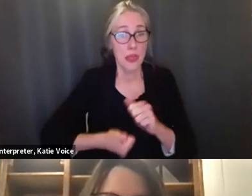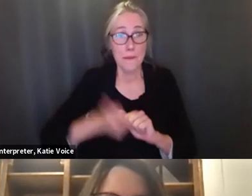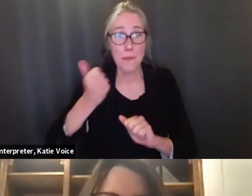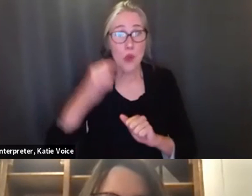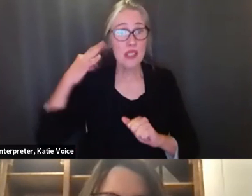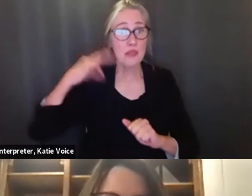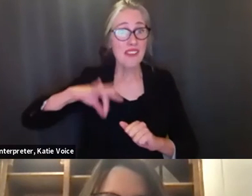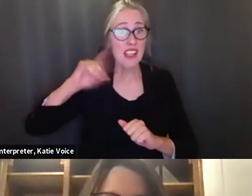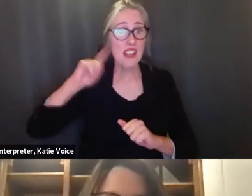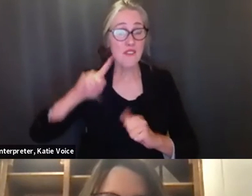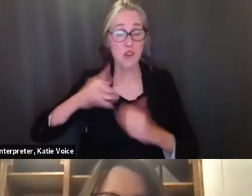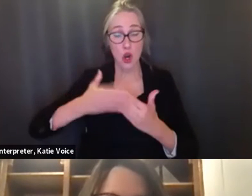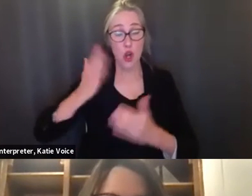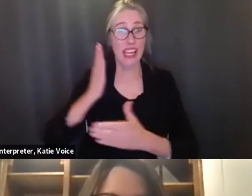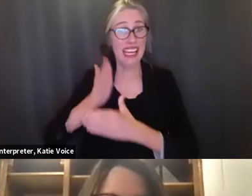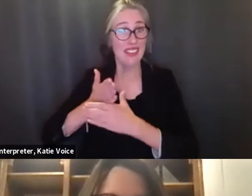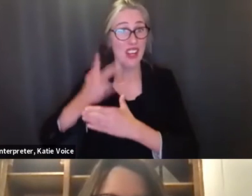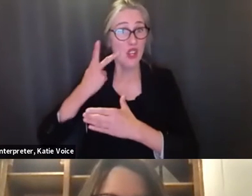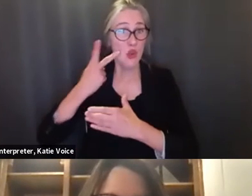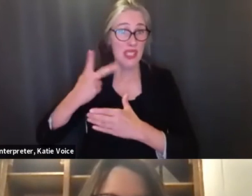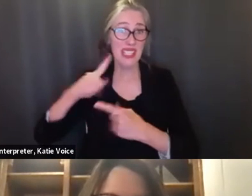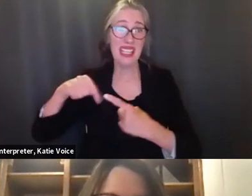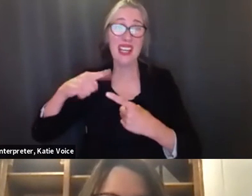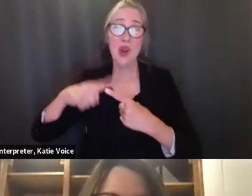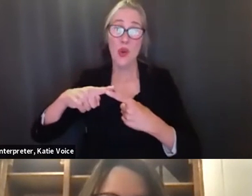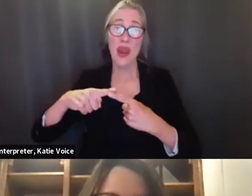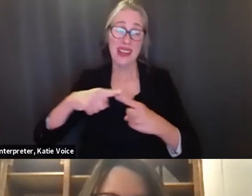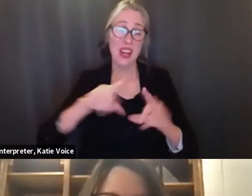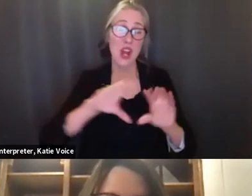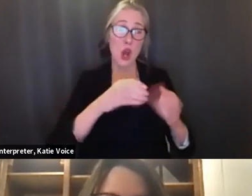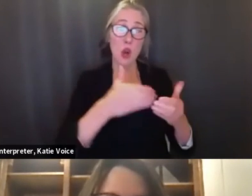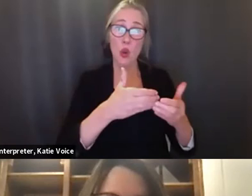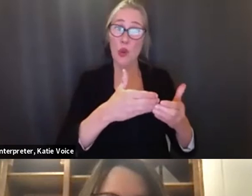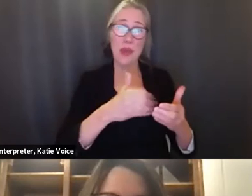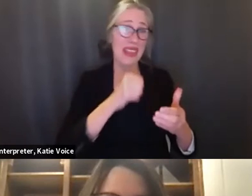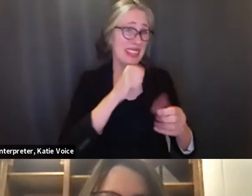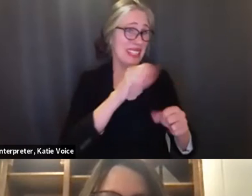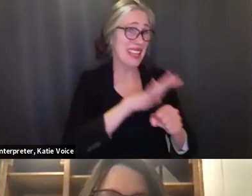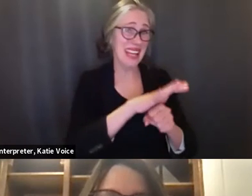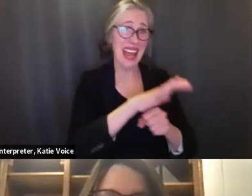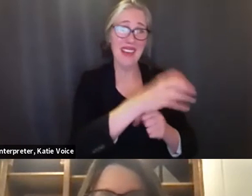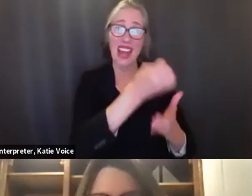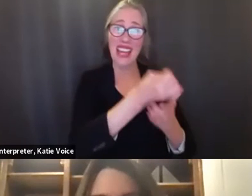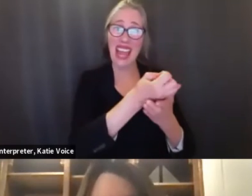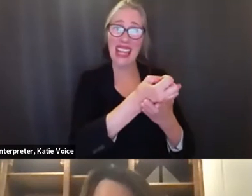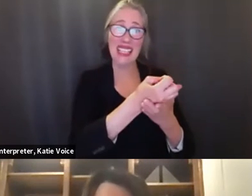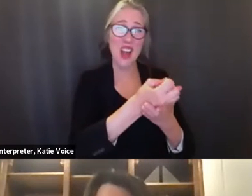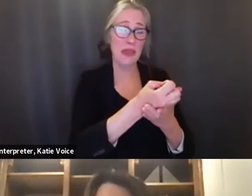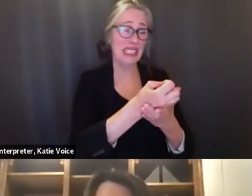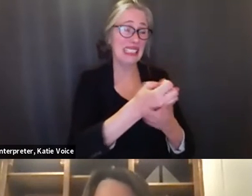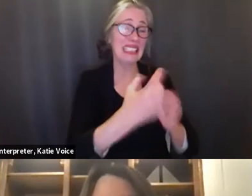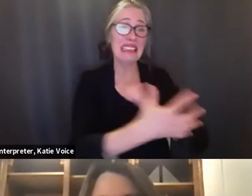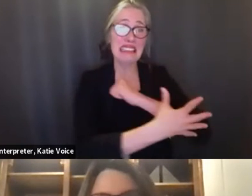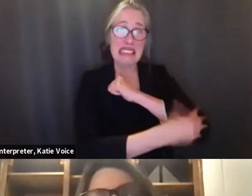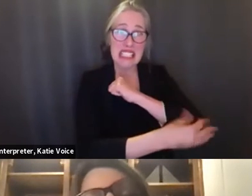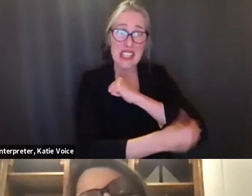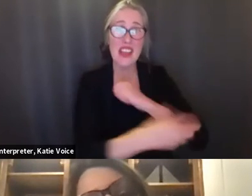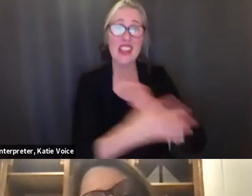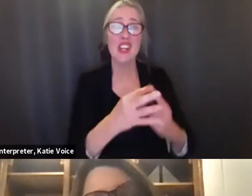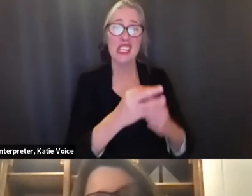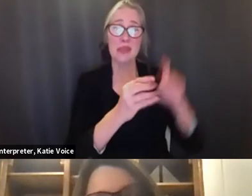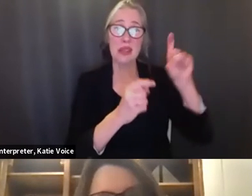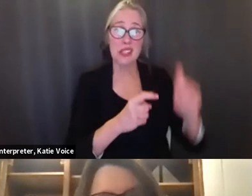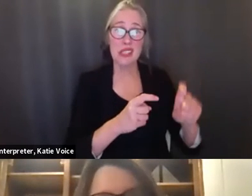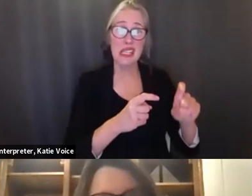La intervención temprana provee muchísimos beneficios, sobre todo para los estudiantes en desventaja